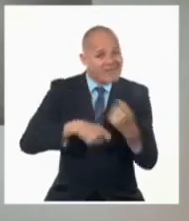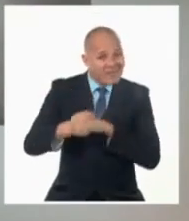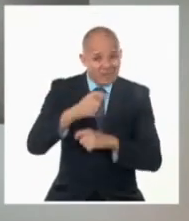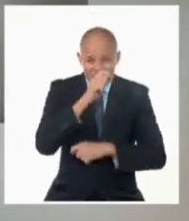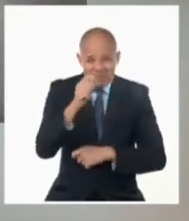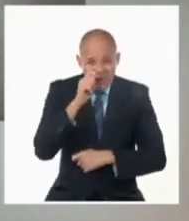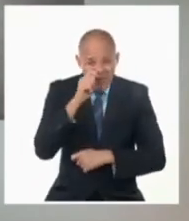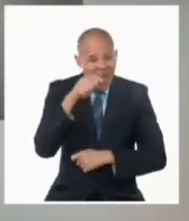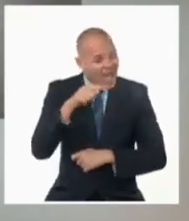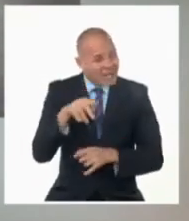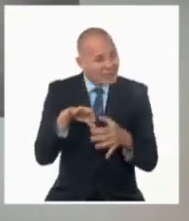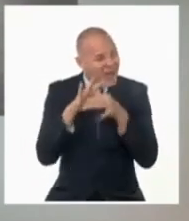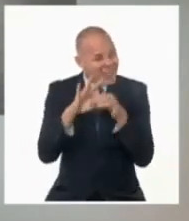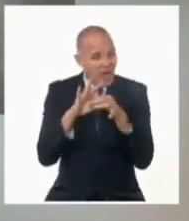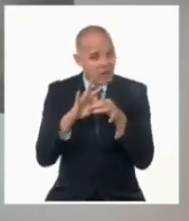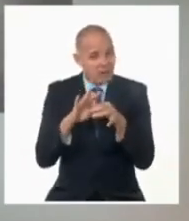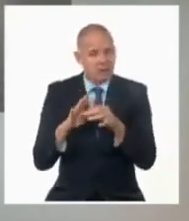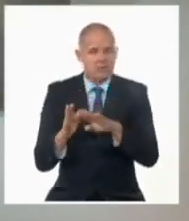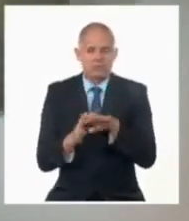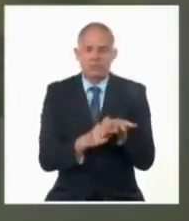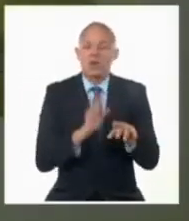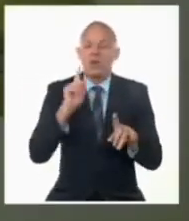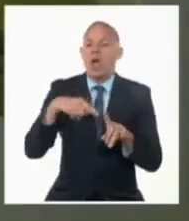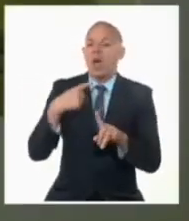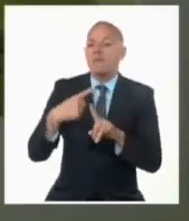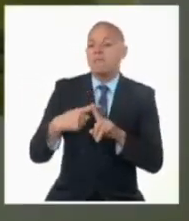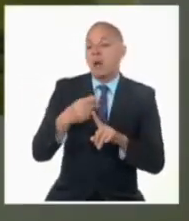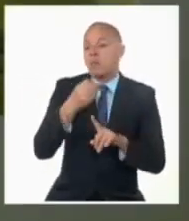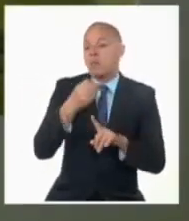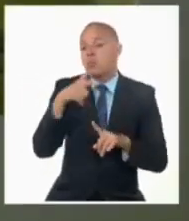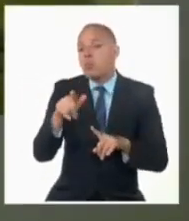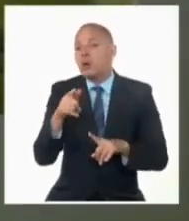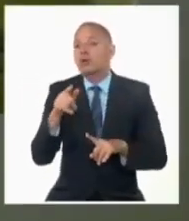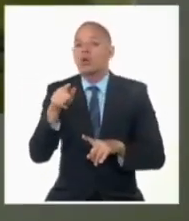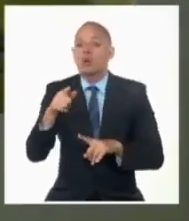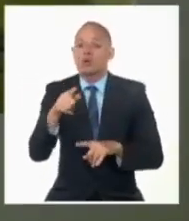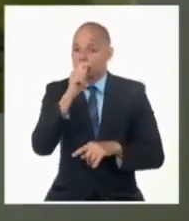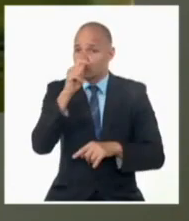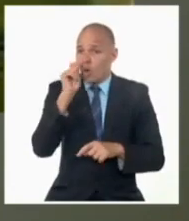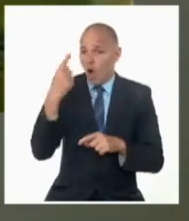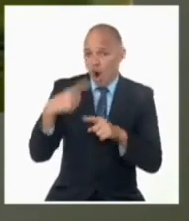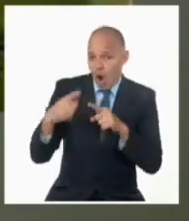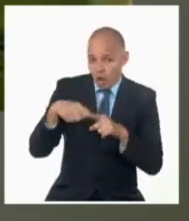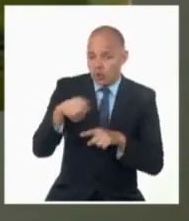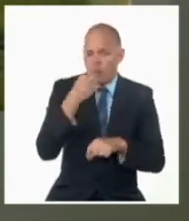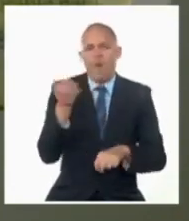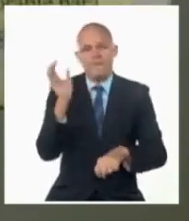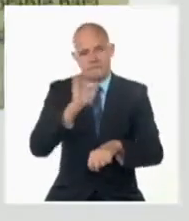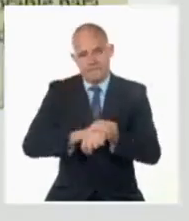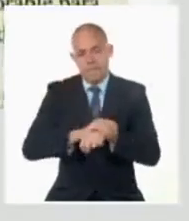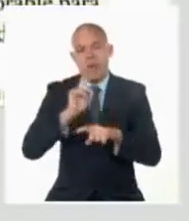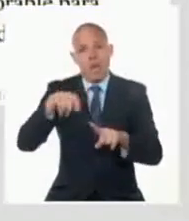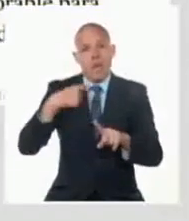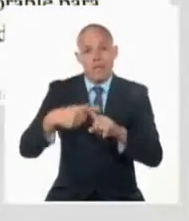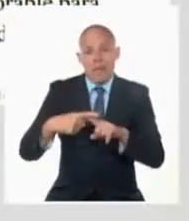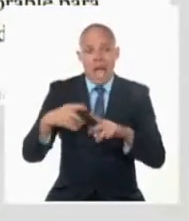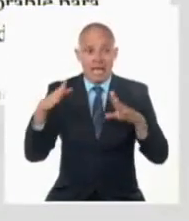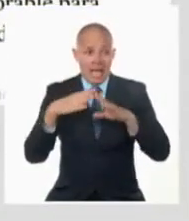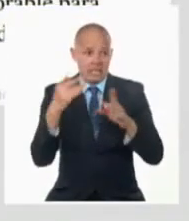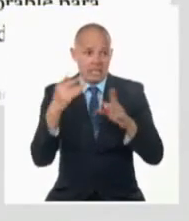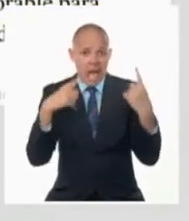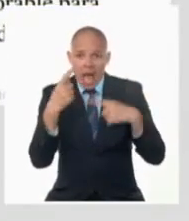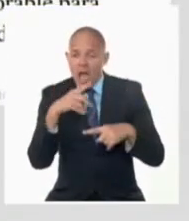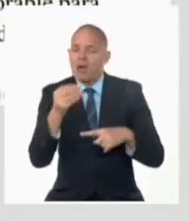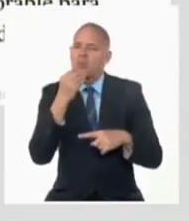está establecido además la confiscación de bienes y la privación de libertad, aunque la ley prevé especificidades para cada